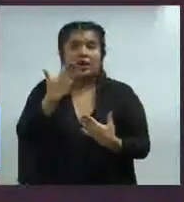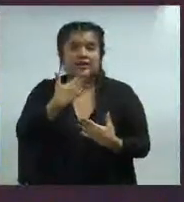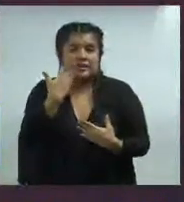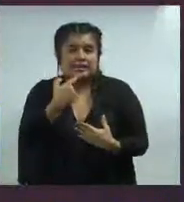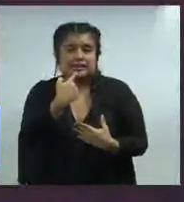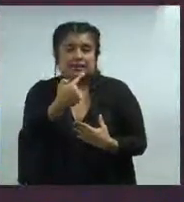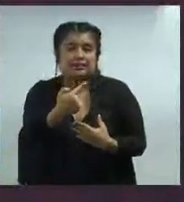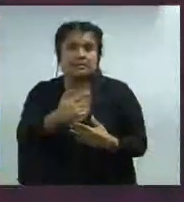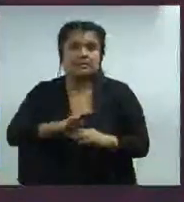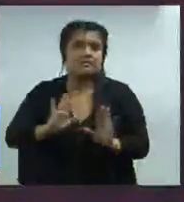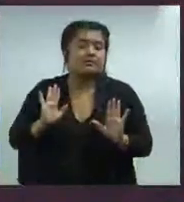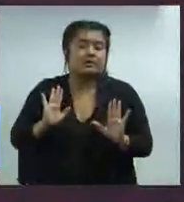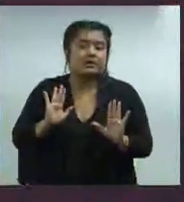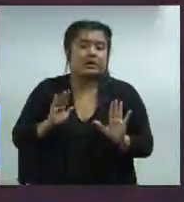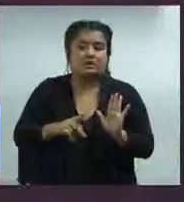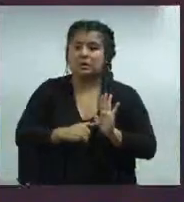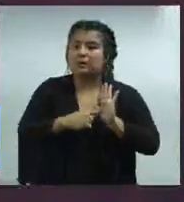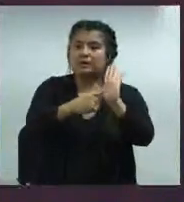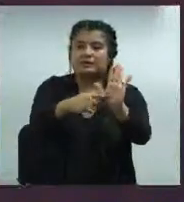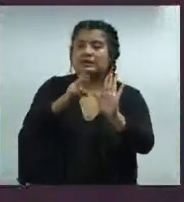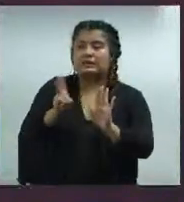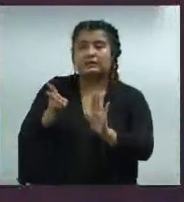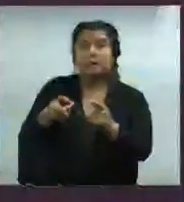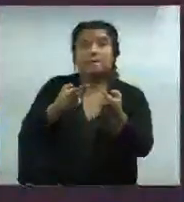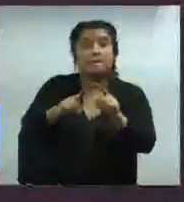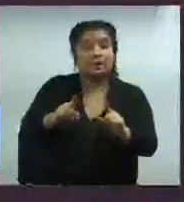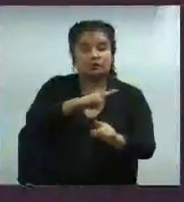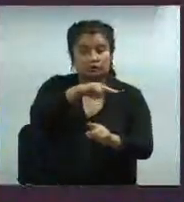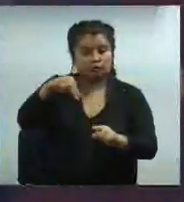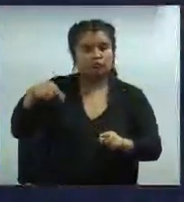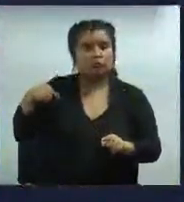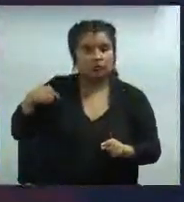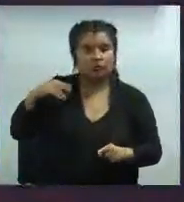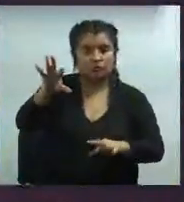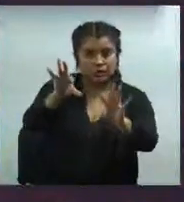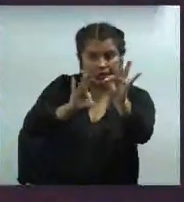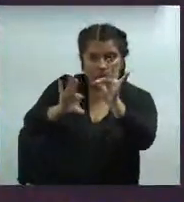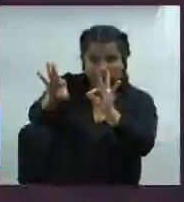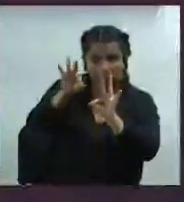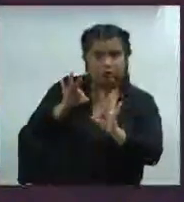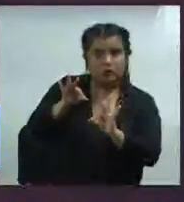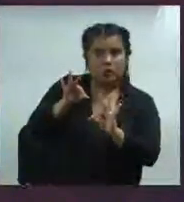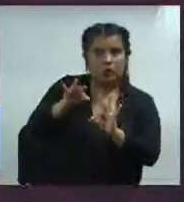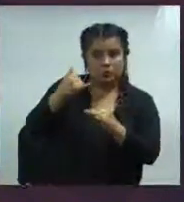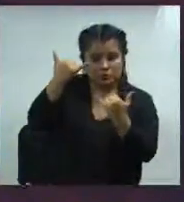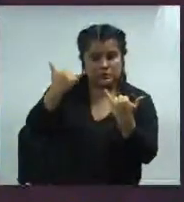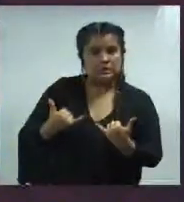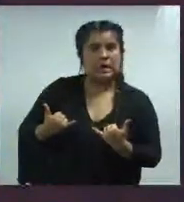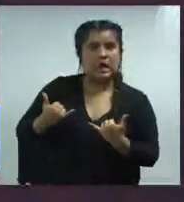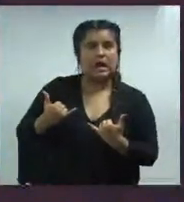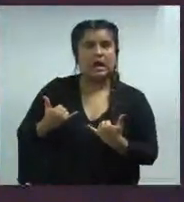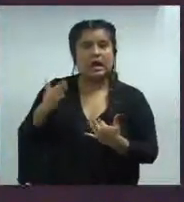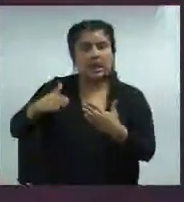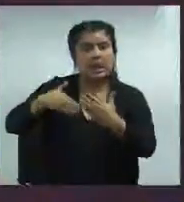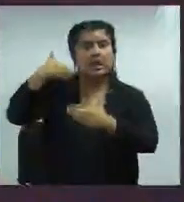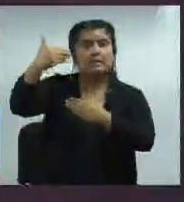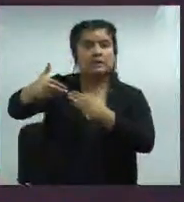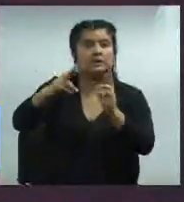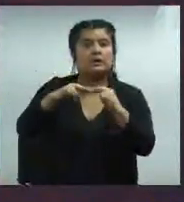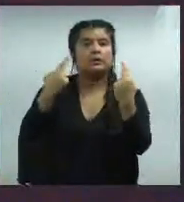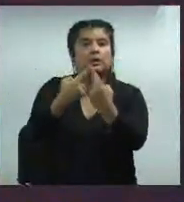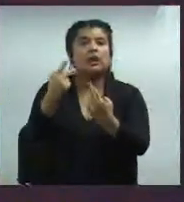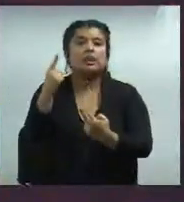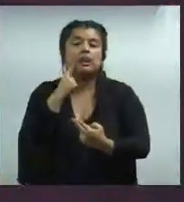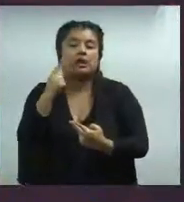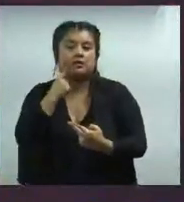Yo creo que lo más conveniente es hacerles una invitación inmediata para que en la próxima sesión de jefes de